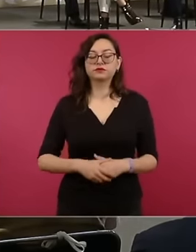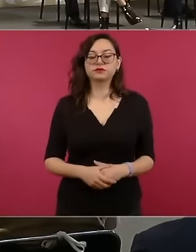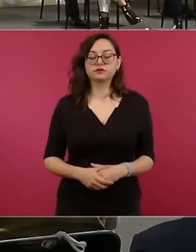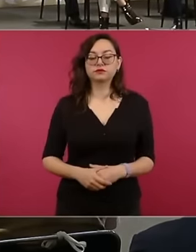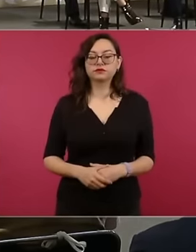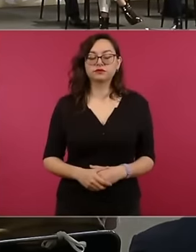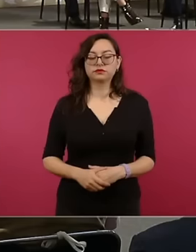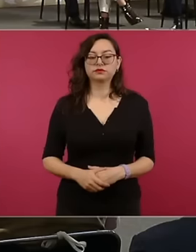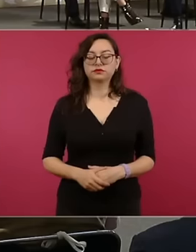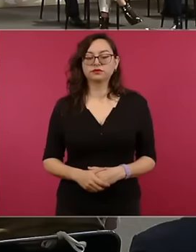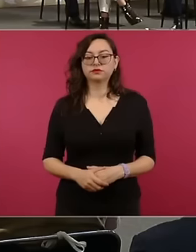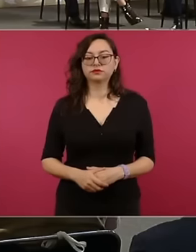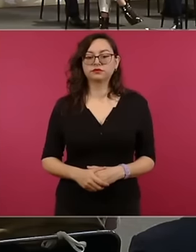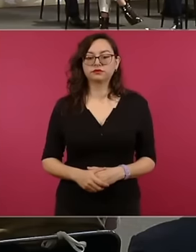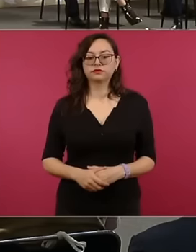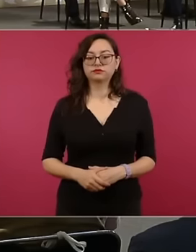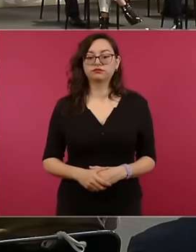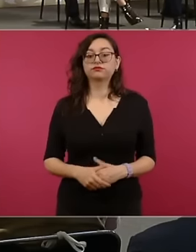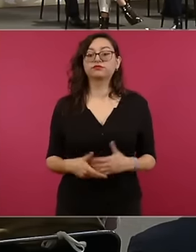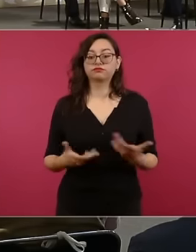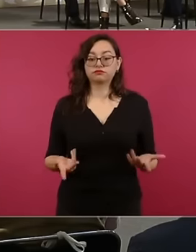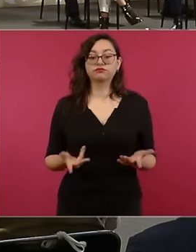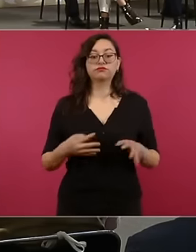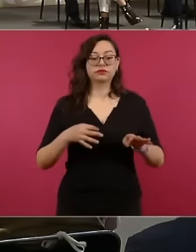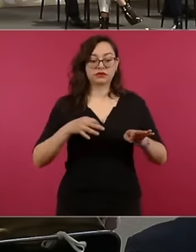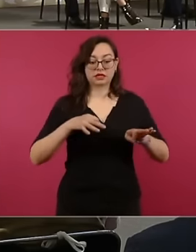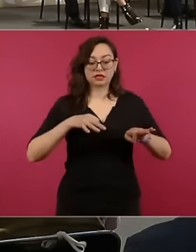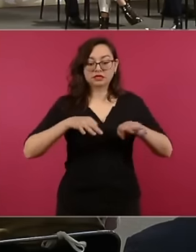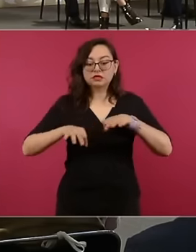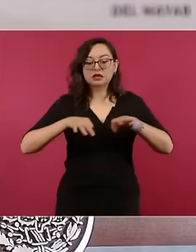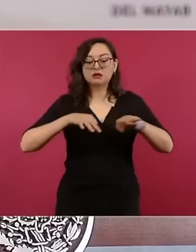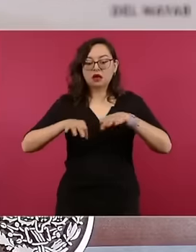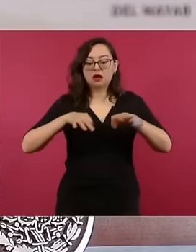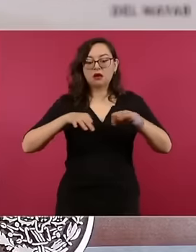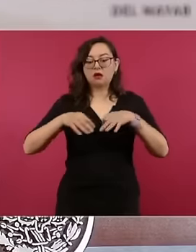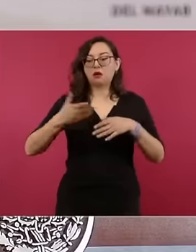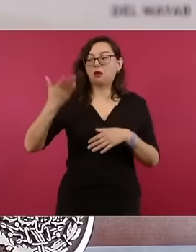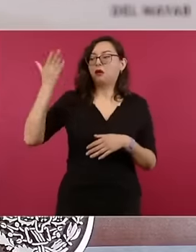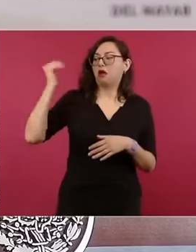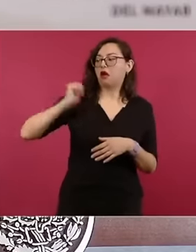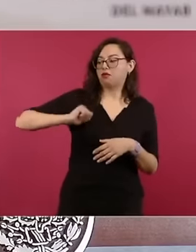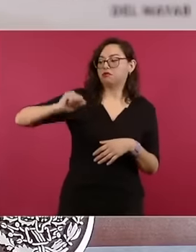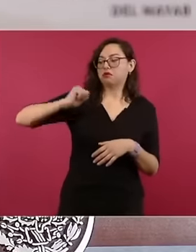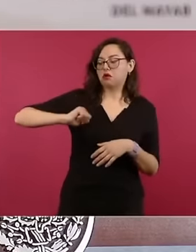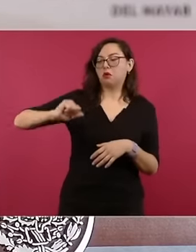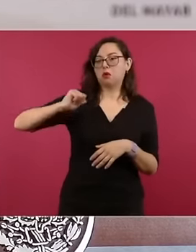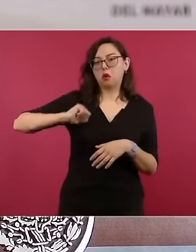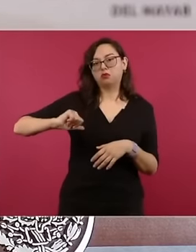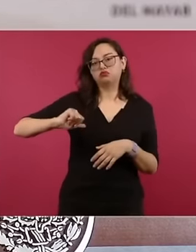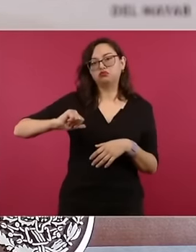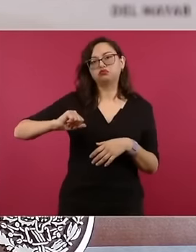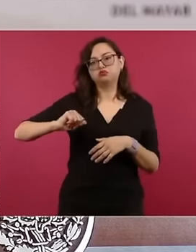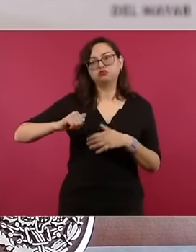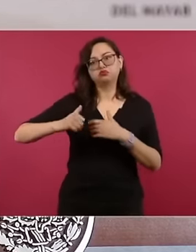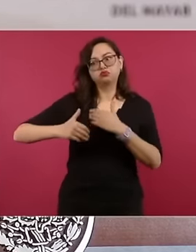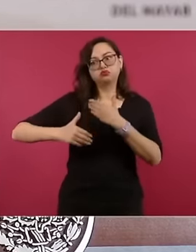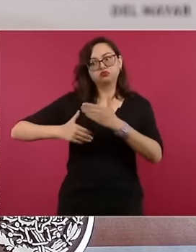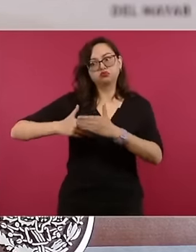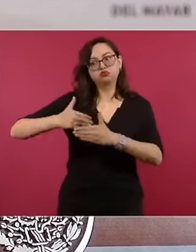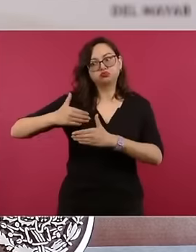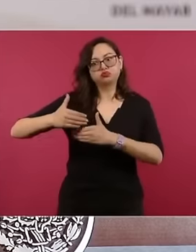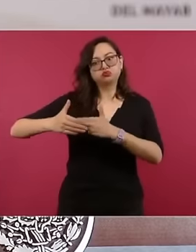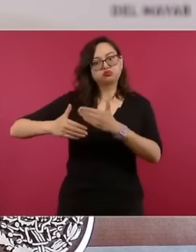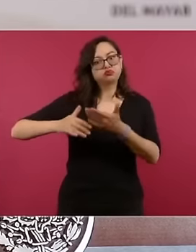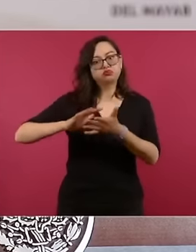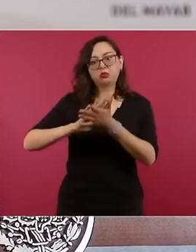efectivamente el mundo del trabajo se ha ido transformando con relaciones que ya no son las